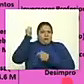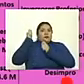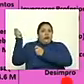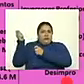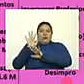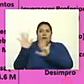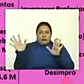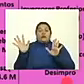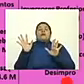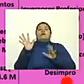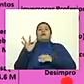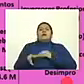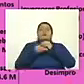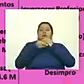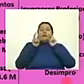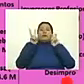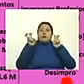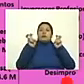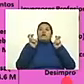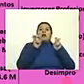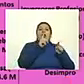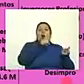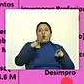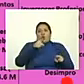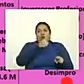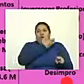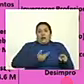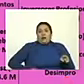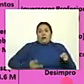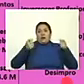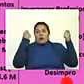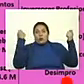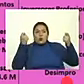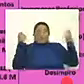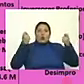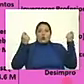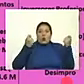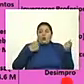Después habla de los aportes a campañas presidenciales.